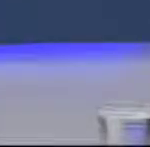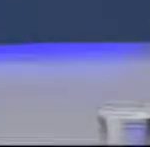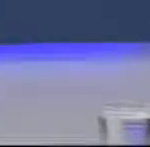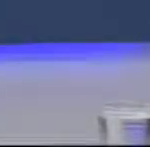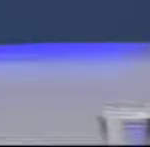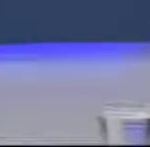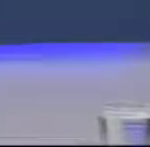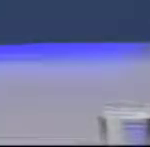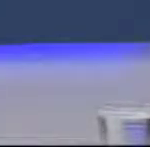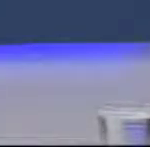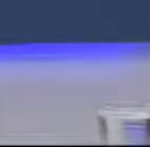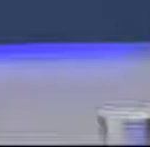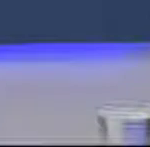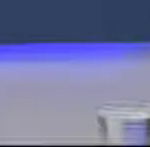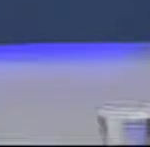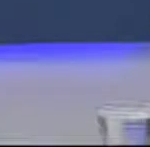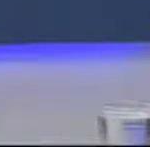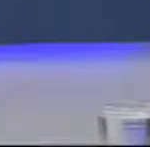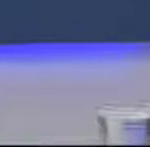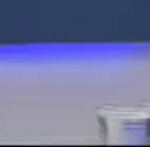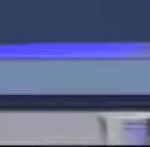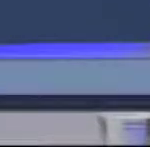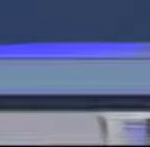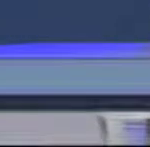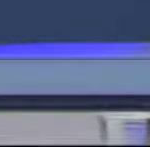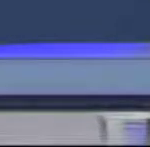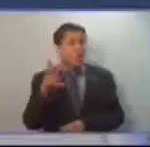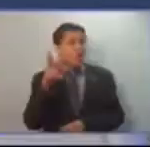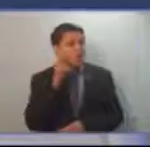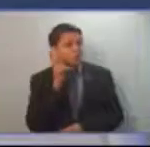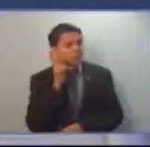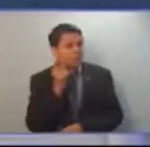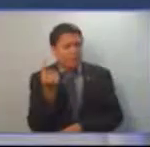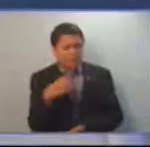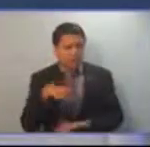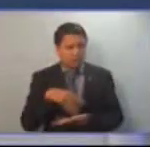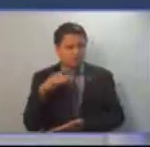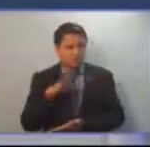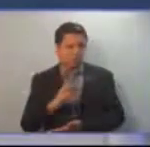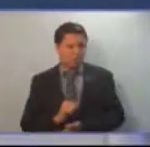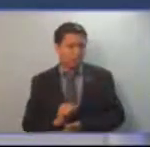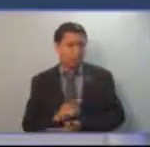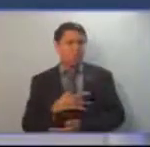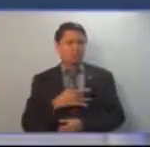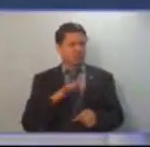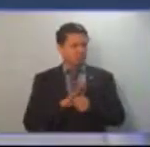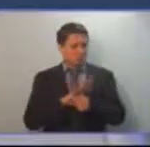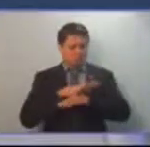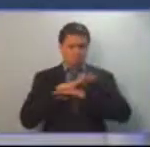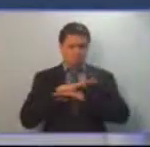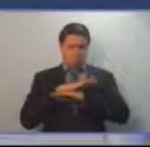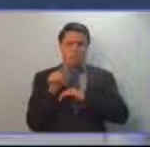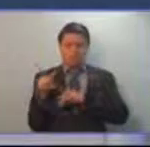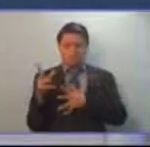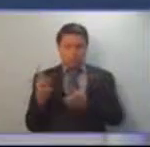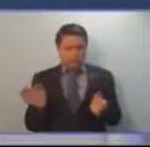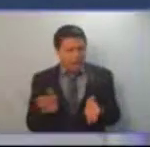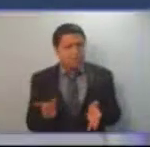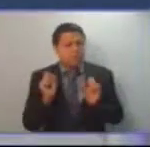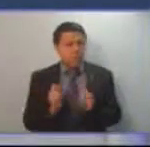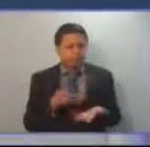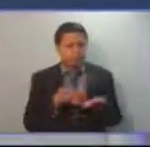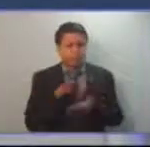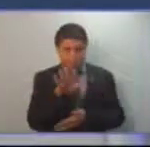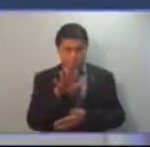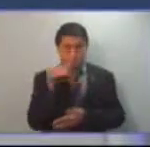el interés mostrado por este proceso electoral. Y creo que también desde la Comisión se han hecho esfuerzos por darle esas participaciones